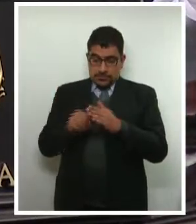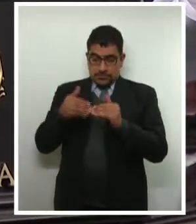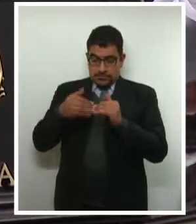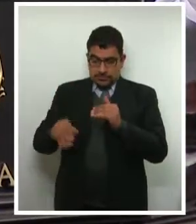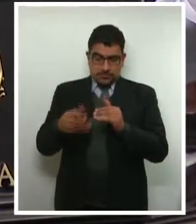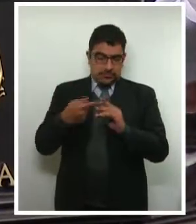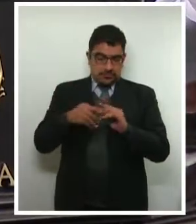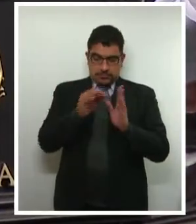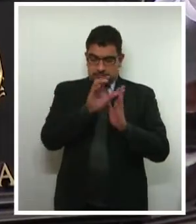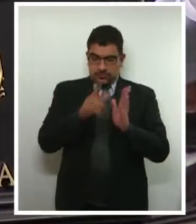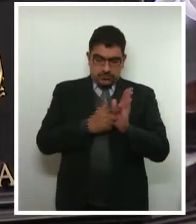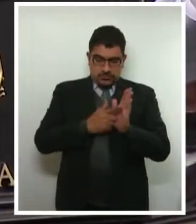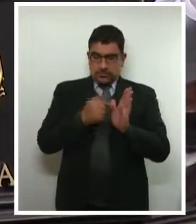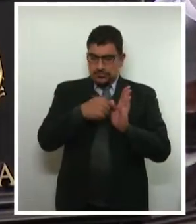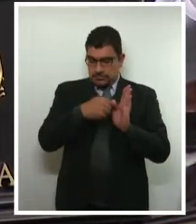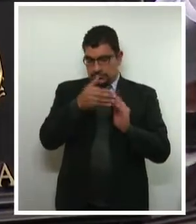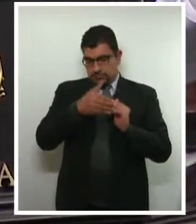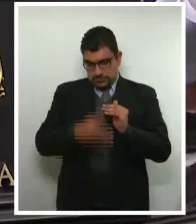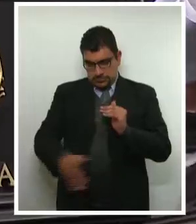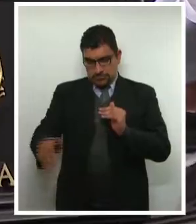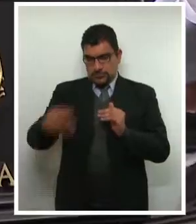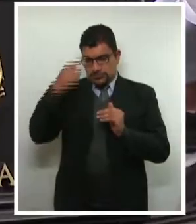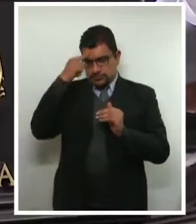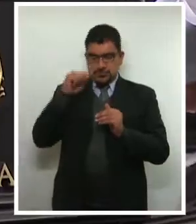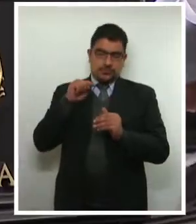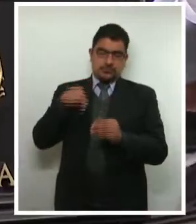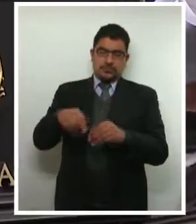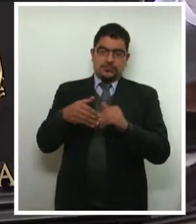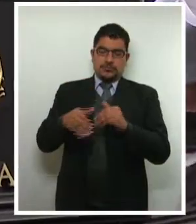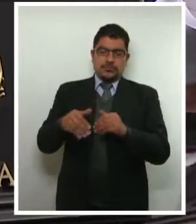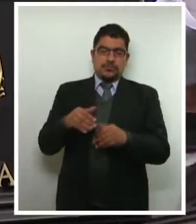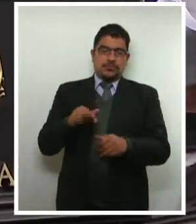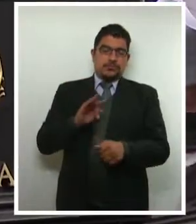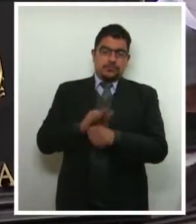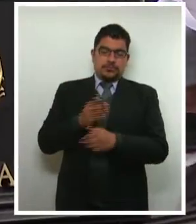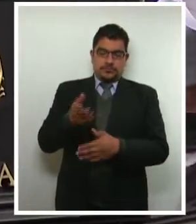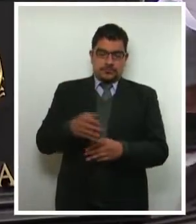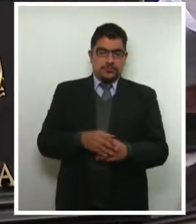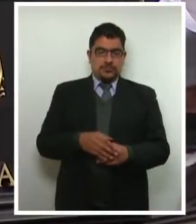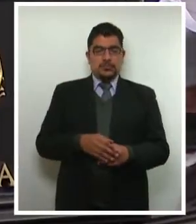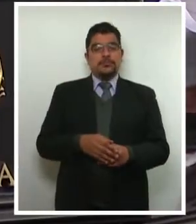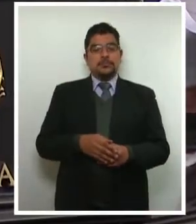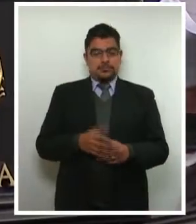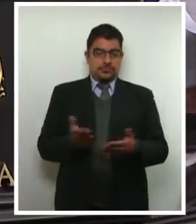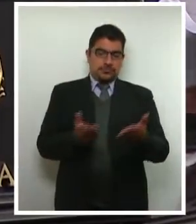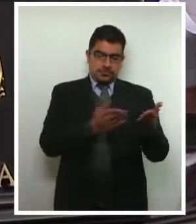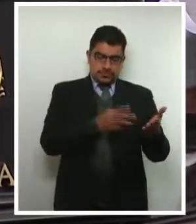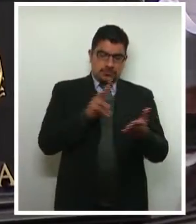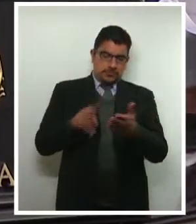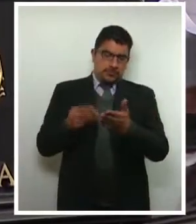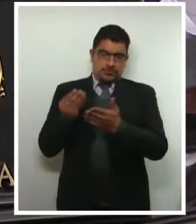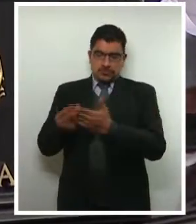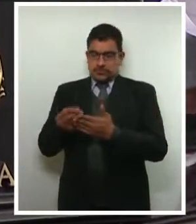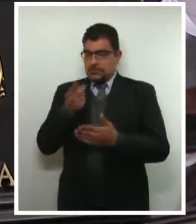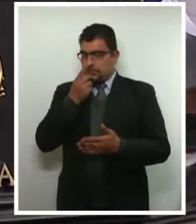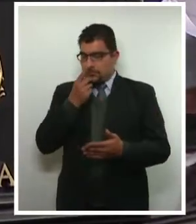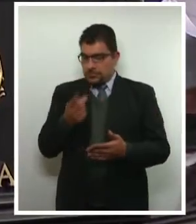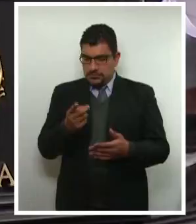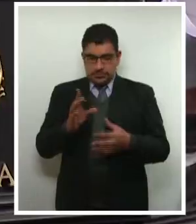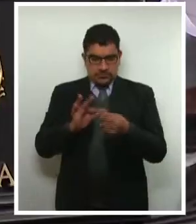de la entrada en vigor de la ley en la materia. La propuesta de reserva